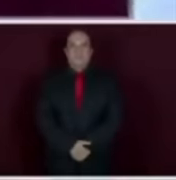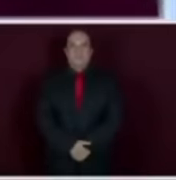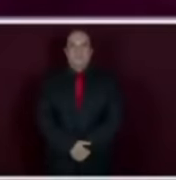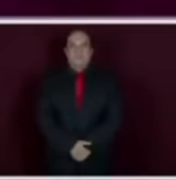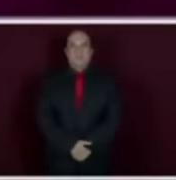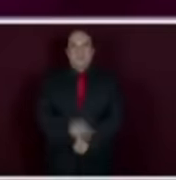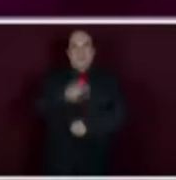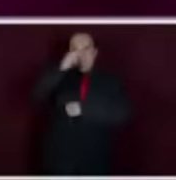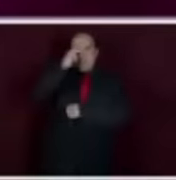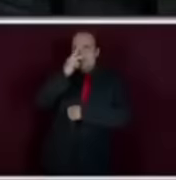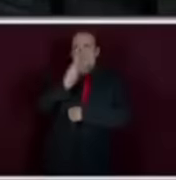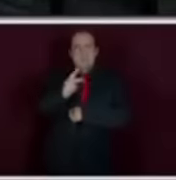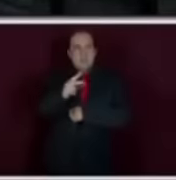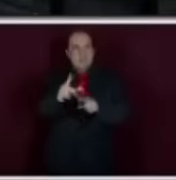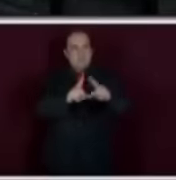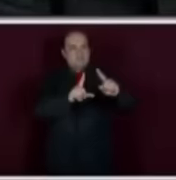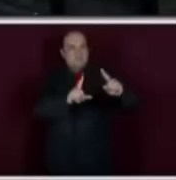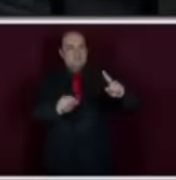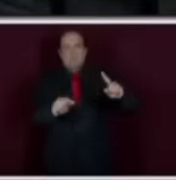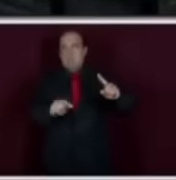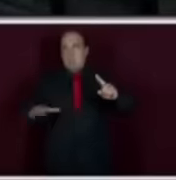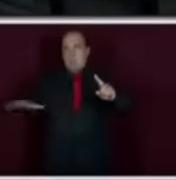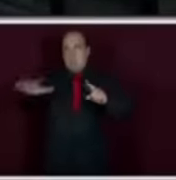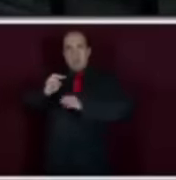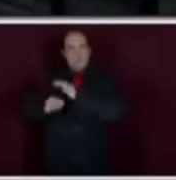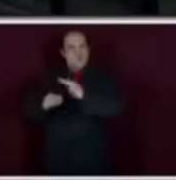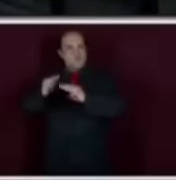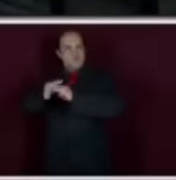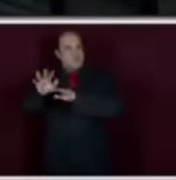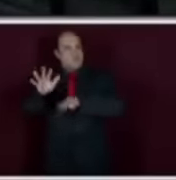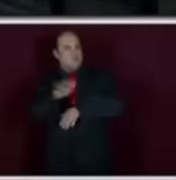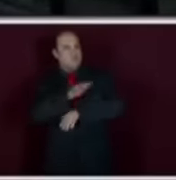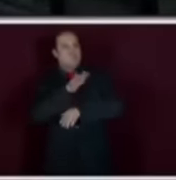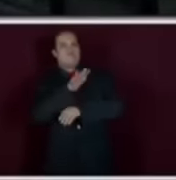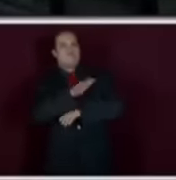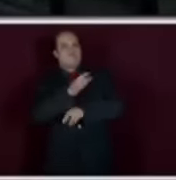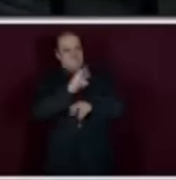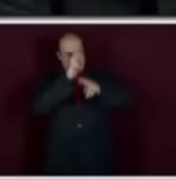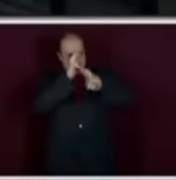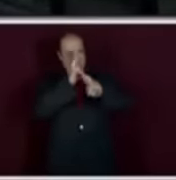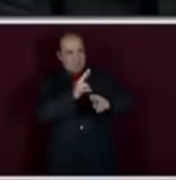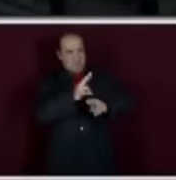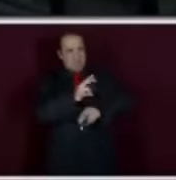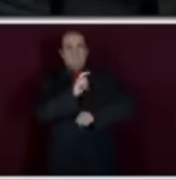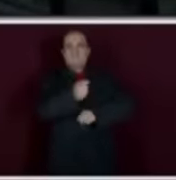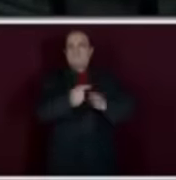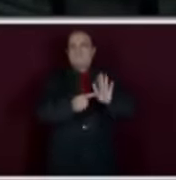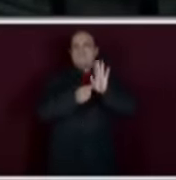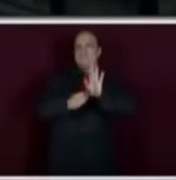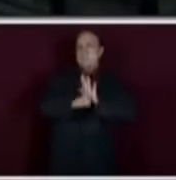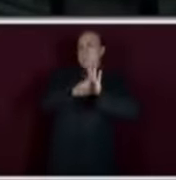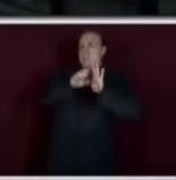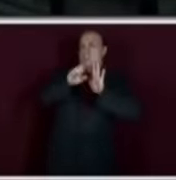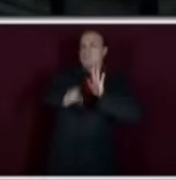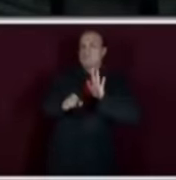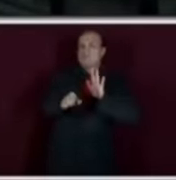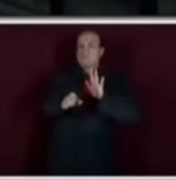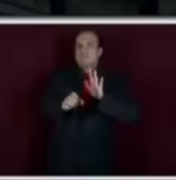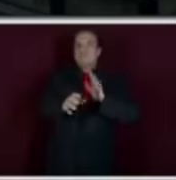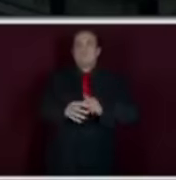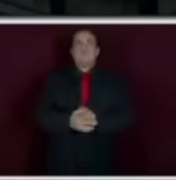México es respetado en el mundo, es una referencia, es